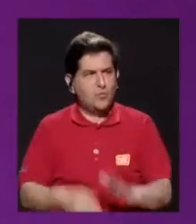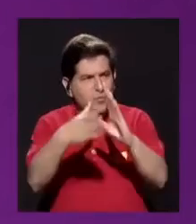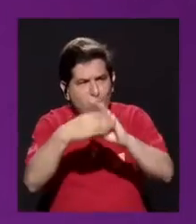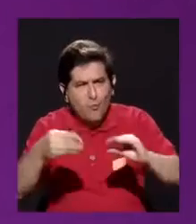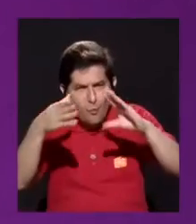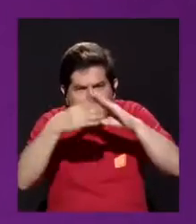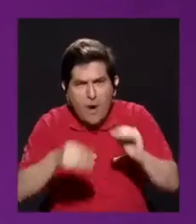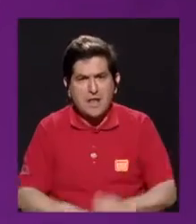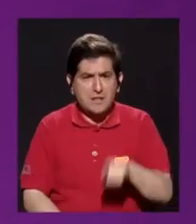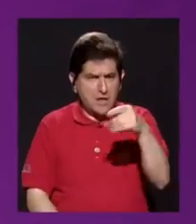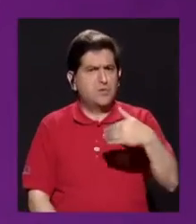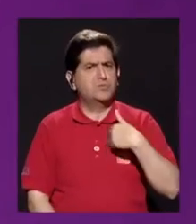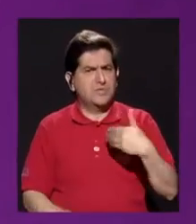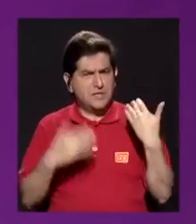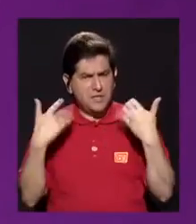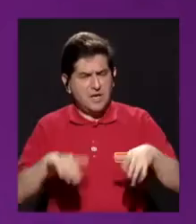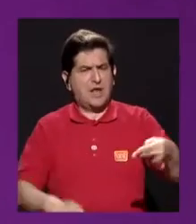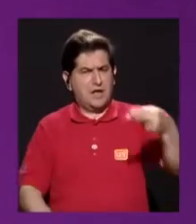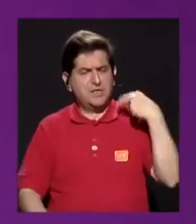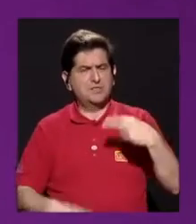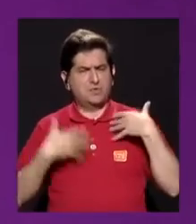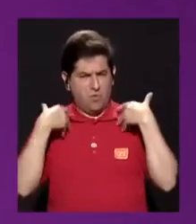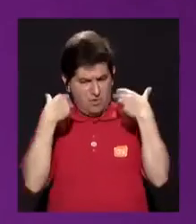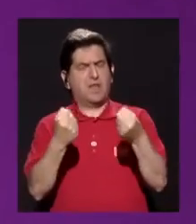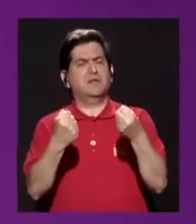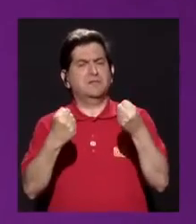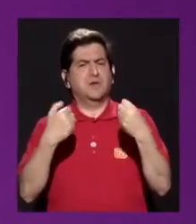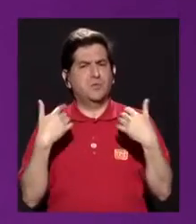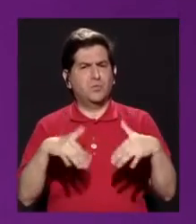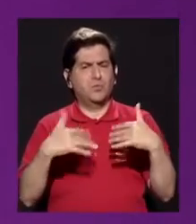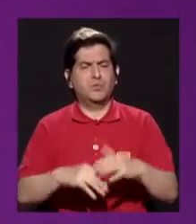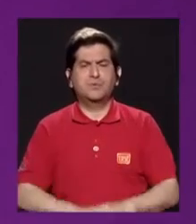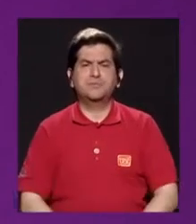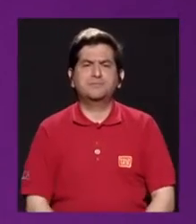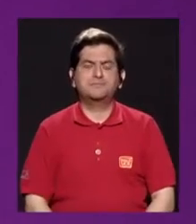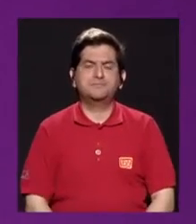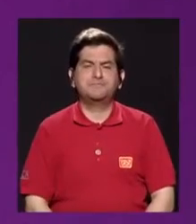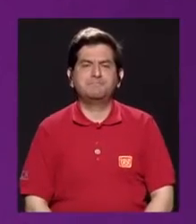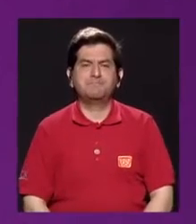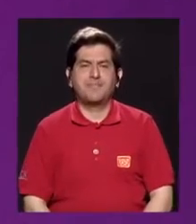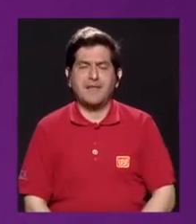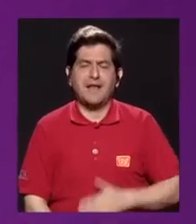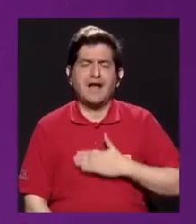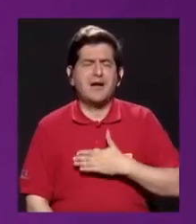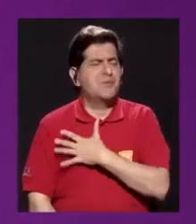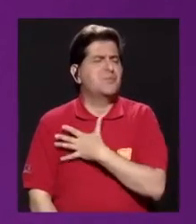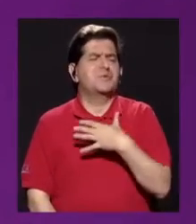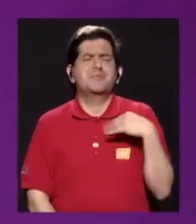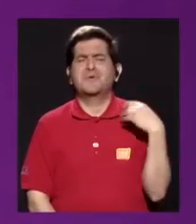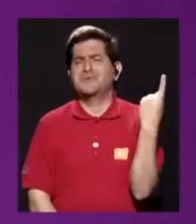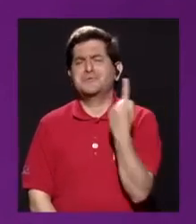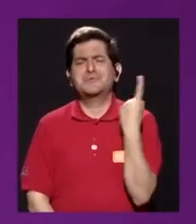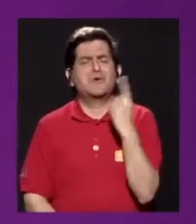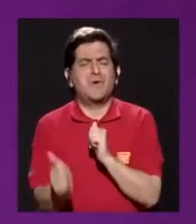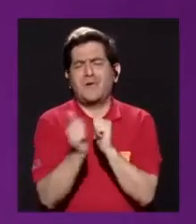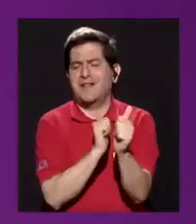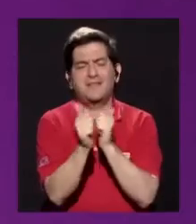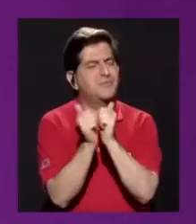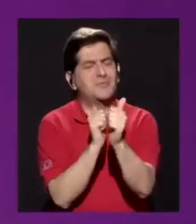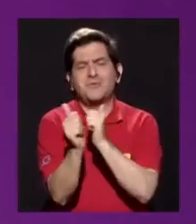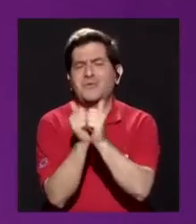porque además usted tiene un historial ahí de salud un poco particular. Sí, bueno, a mí siempre me gustó hacer deporte, pero luego,